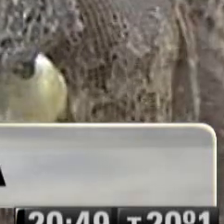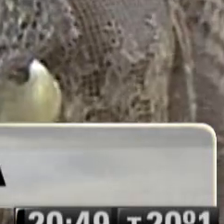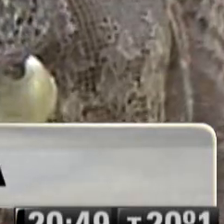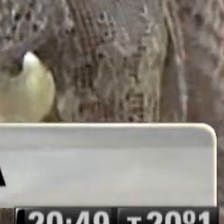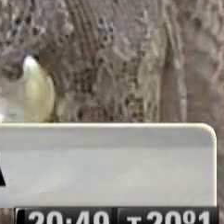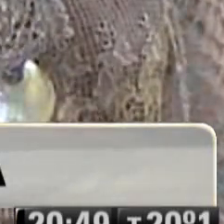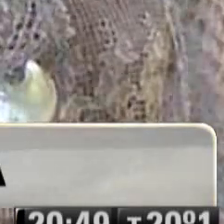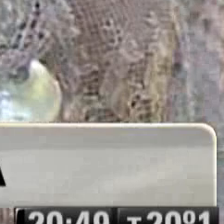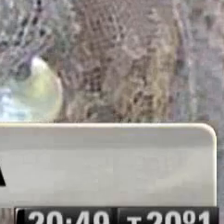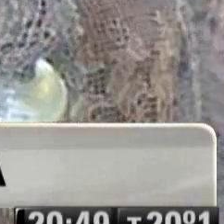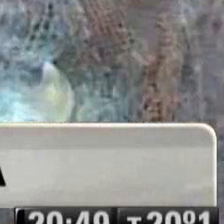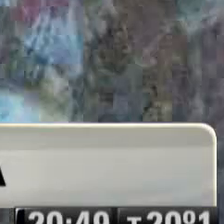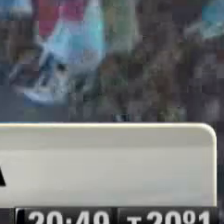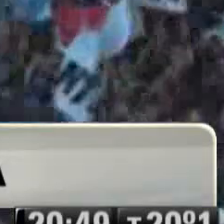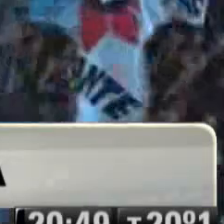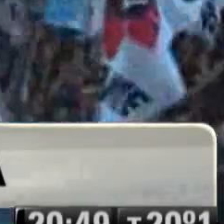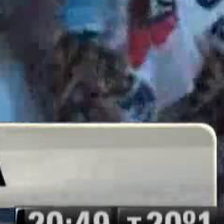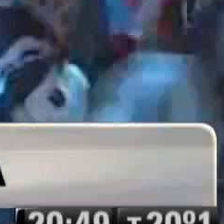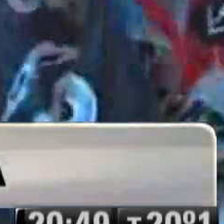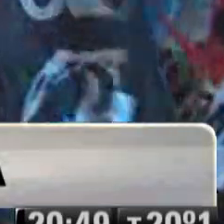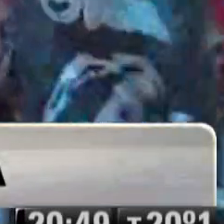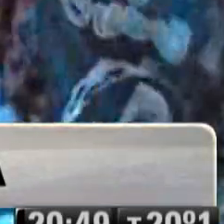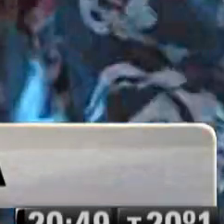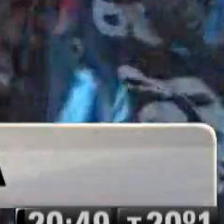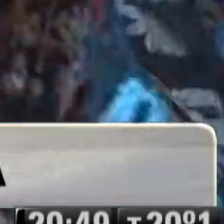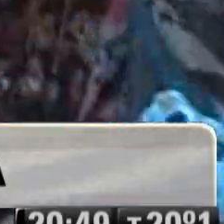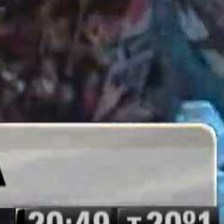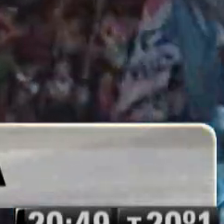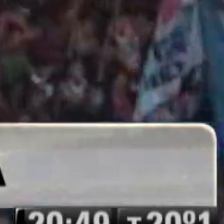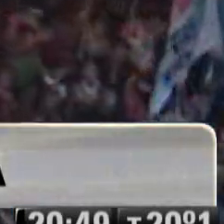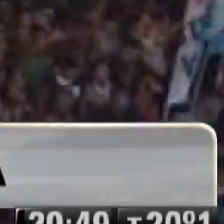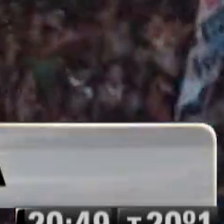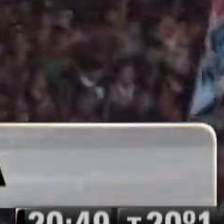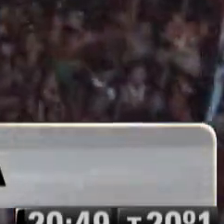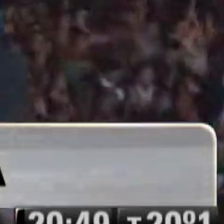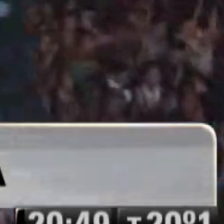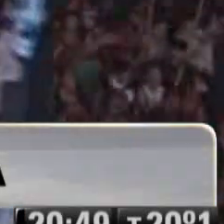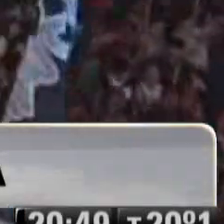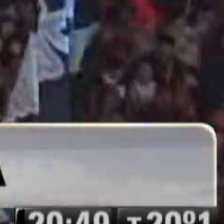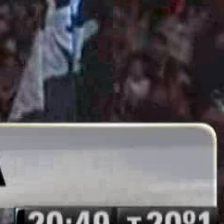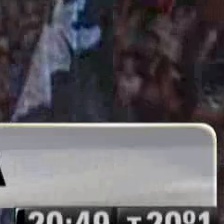Thank you.